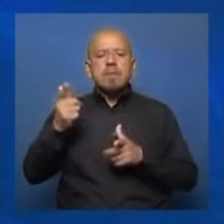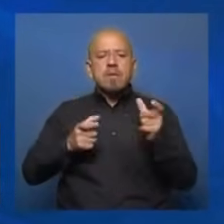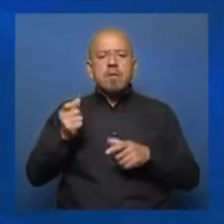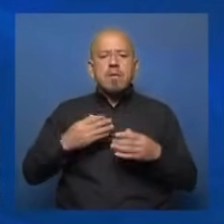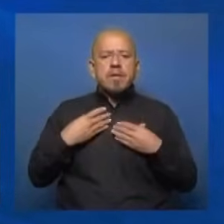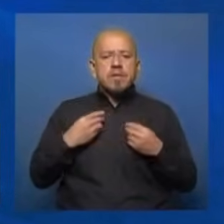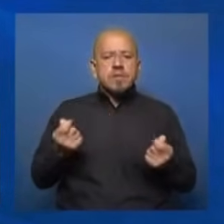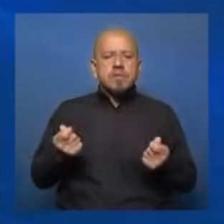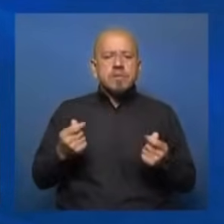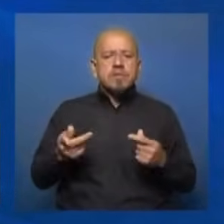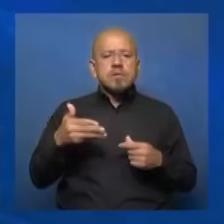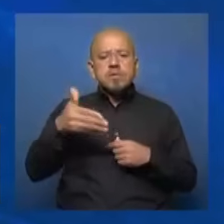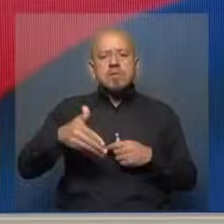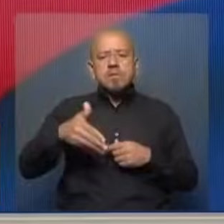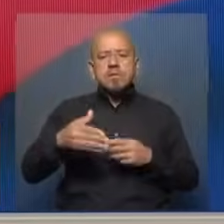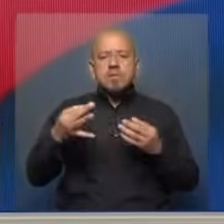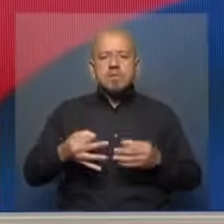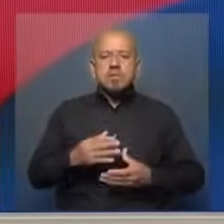sienta que está participando de verdad?